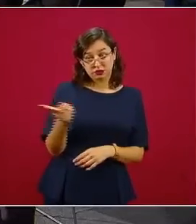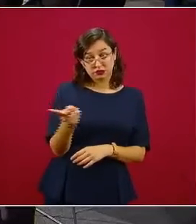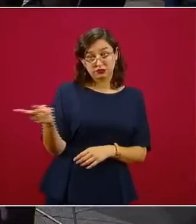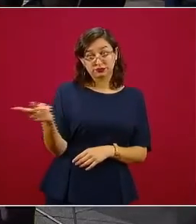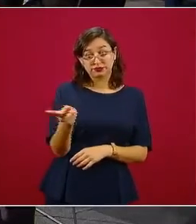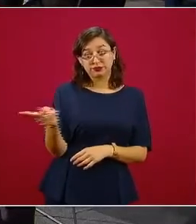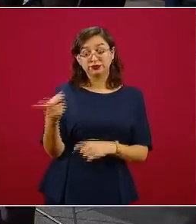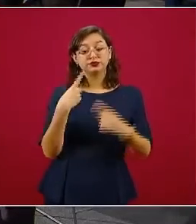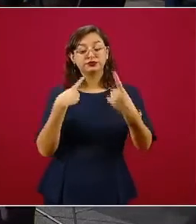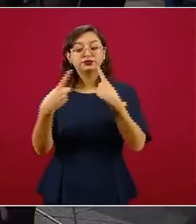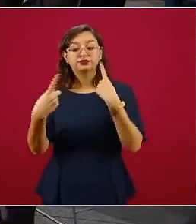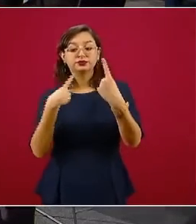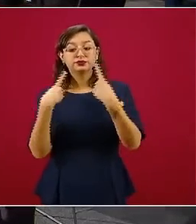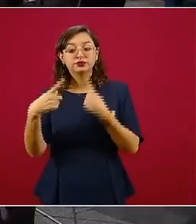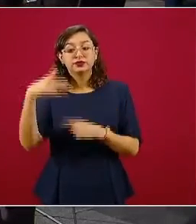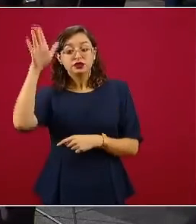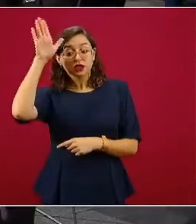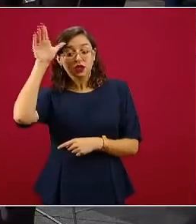la